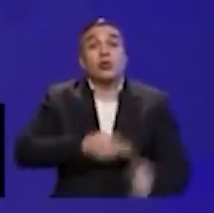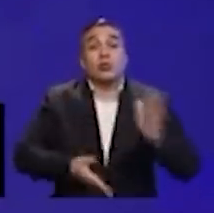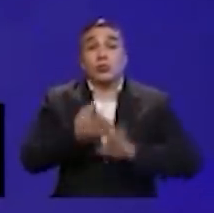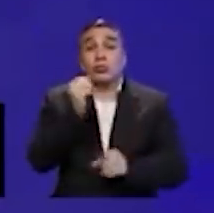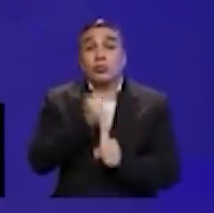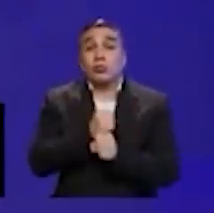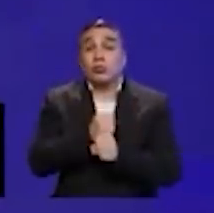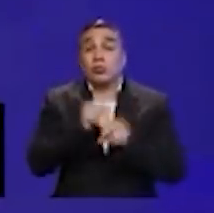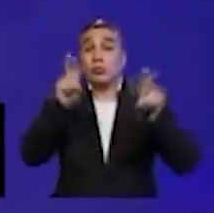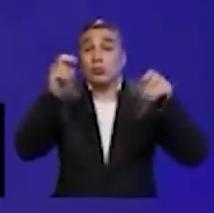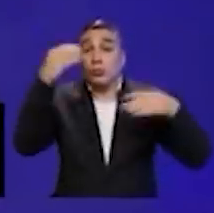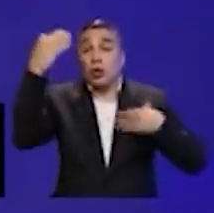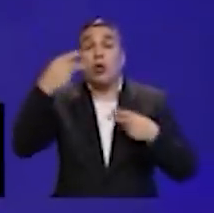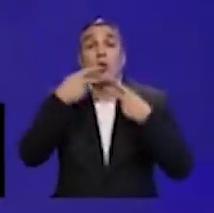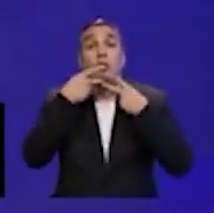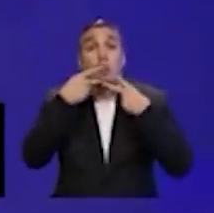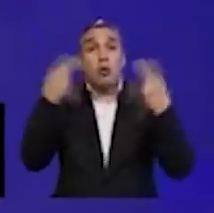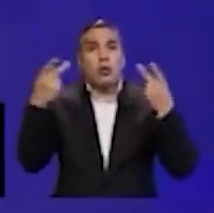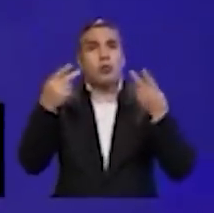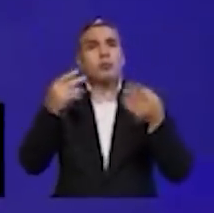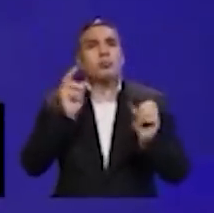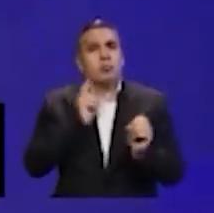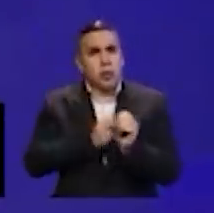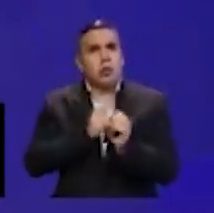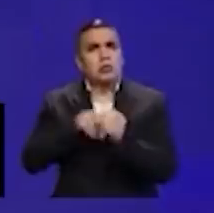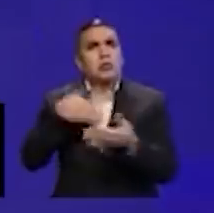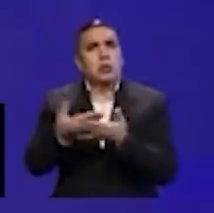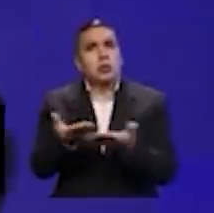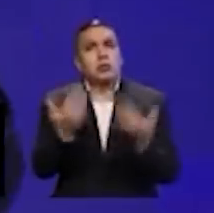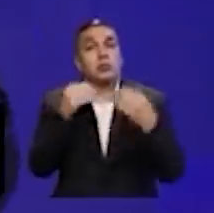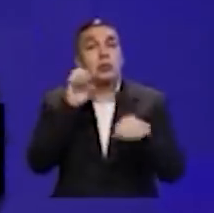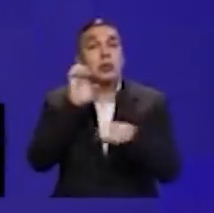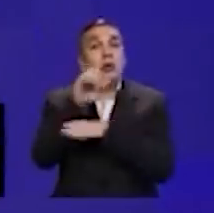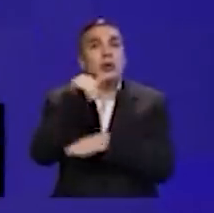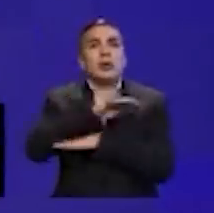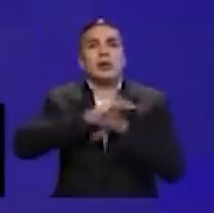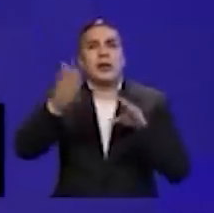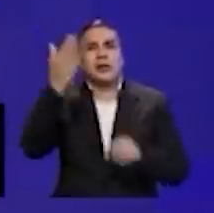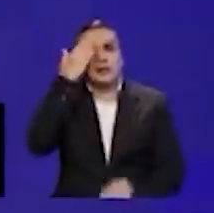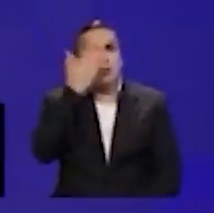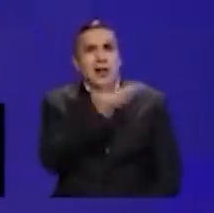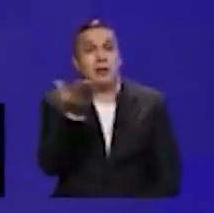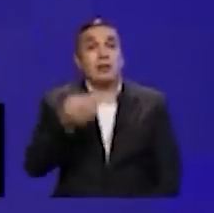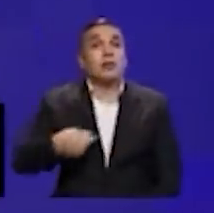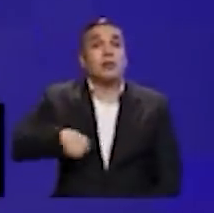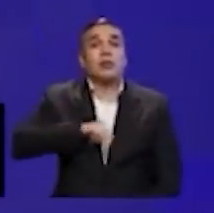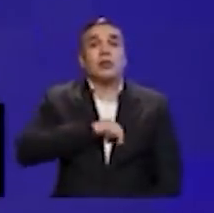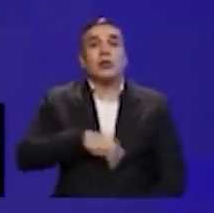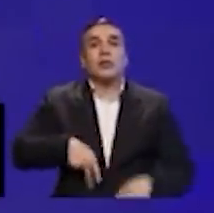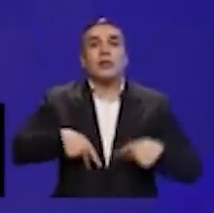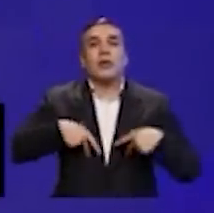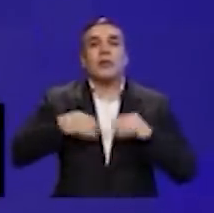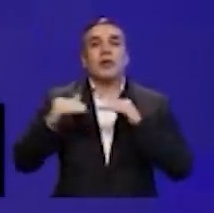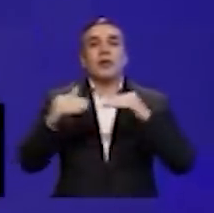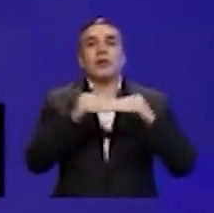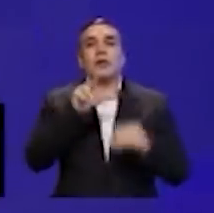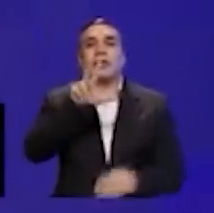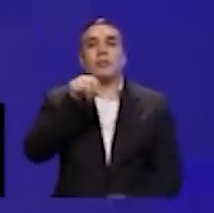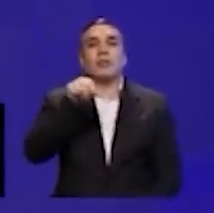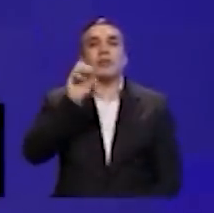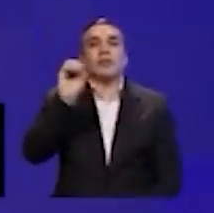Ruiz del Brinco, yo creo que el partido de Barcelona contra Liga de Quito fue un partido muy difícil, no se pudo ganar. Felicitaciones para la cuadra torera,